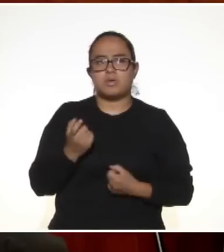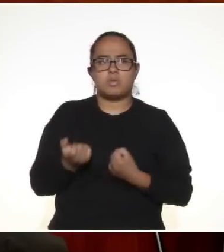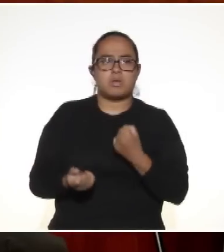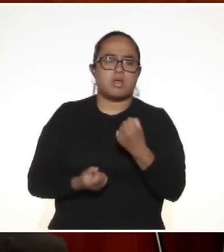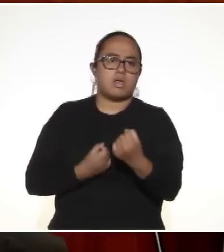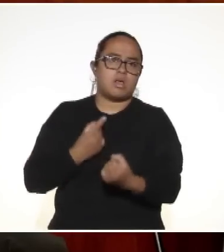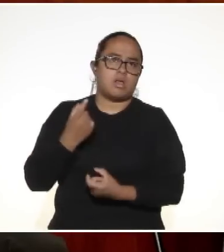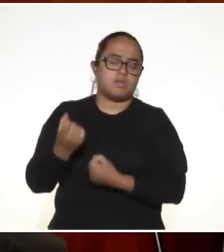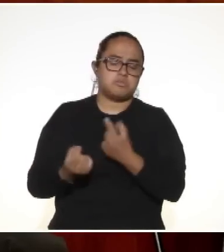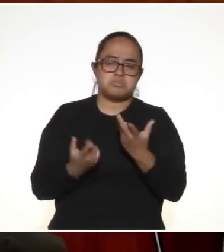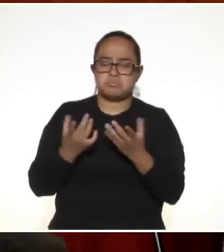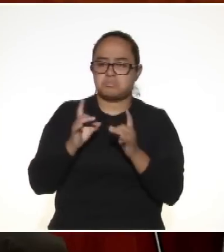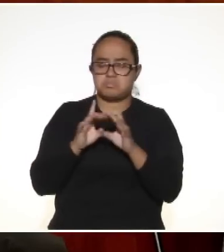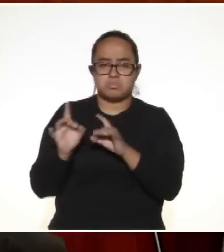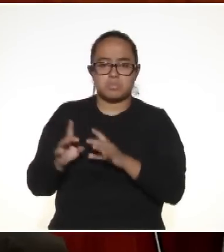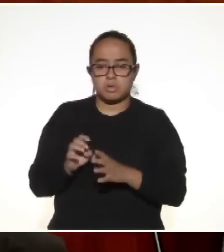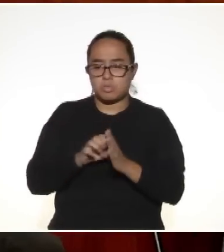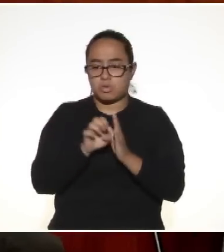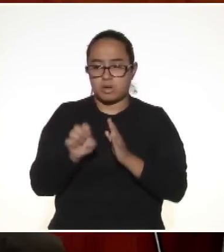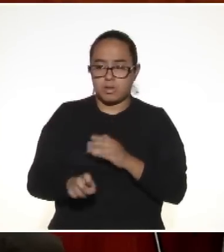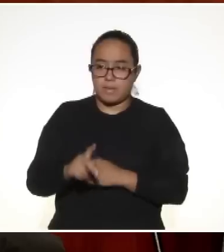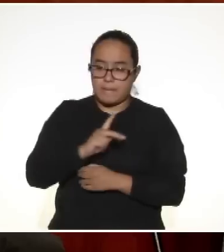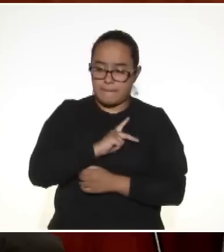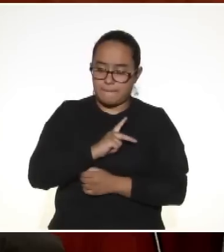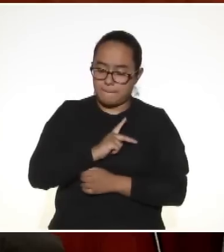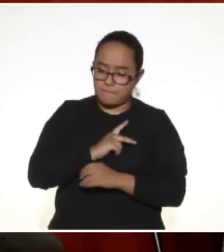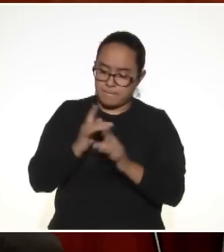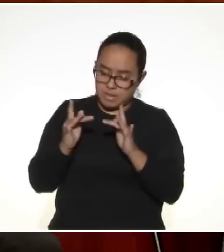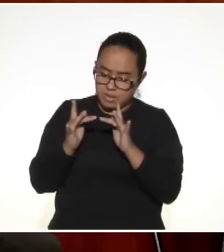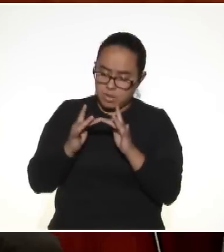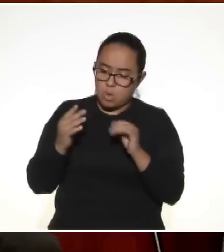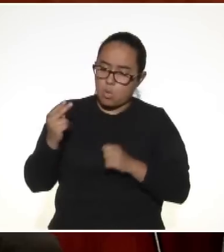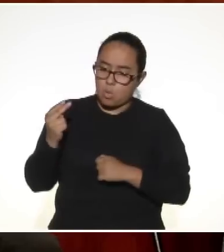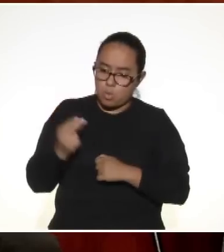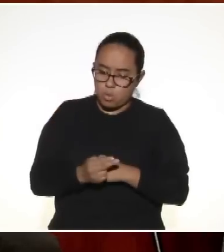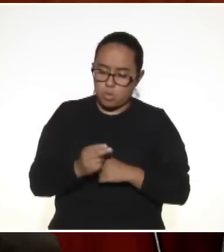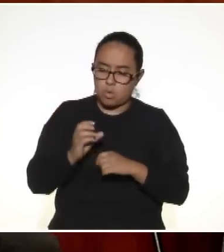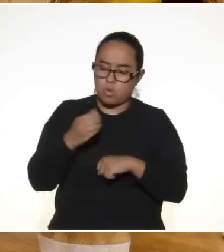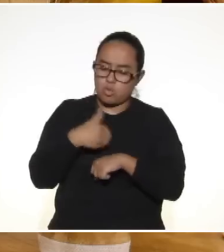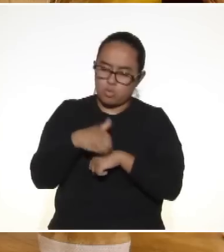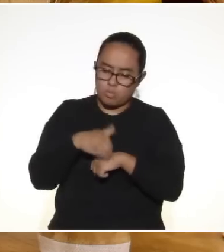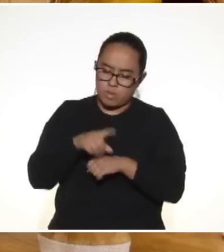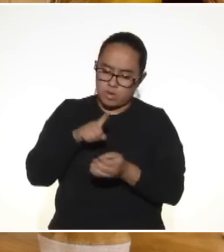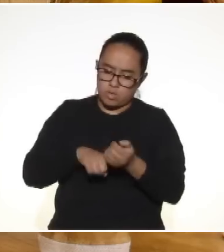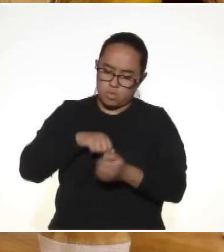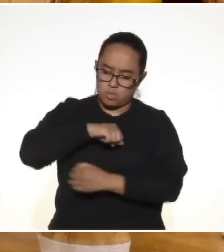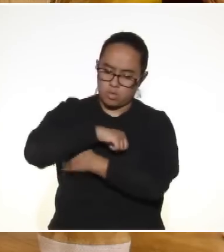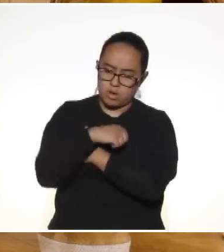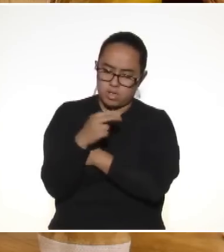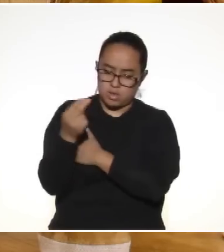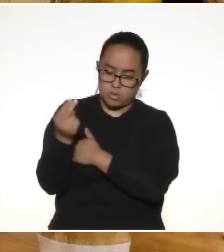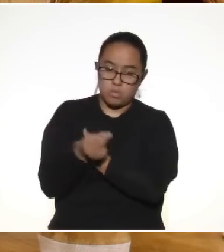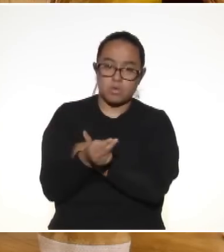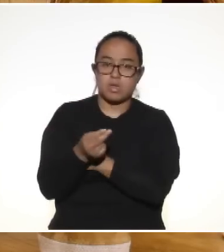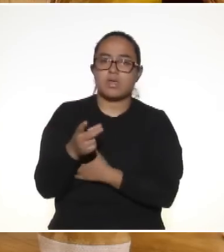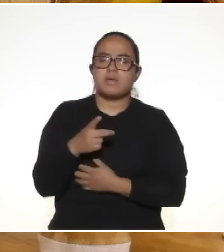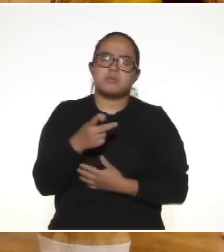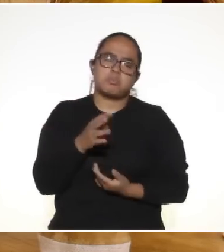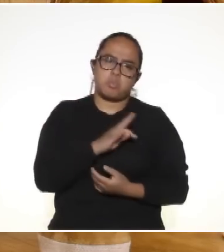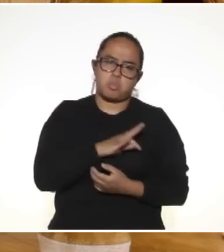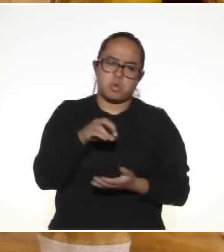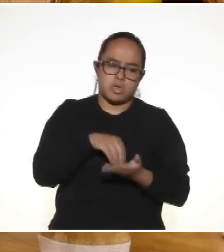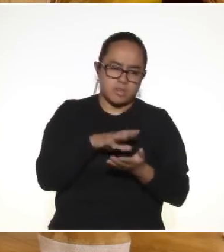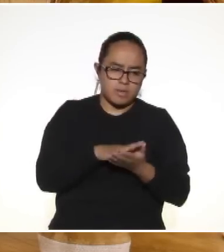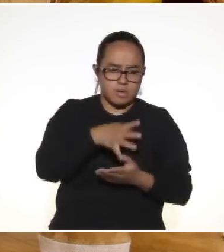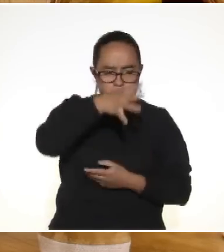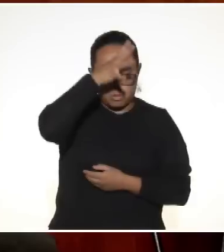circunstancias también vale la pena que dentro de lo que son nuestros contactos de urgencias o números de urgencias, efectivamente podamos tener el número de bomberos, el